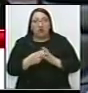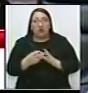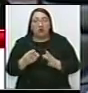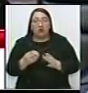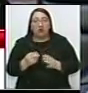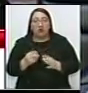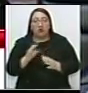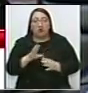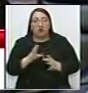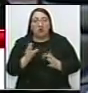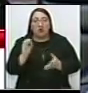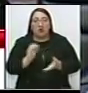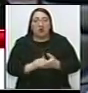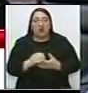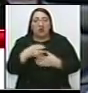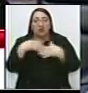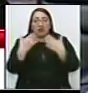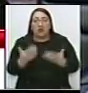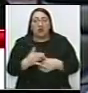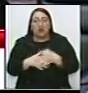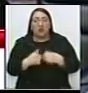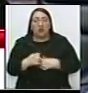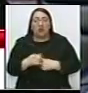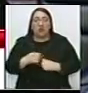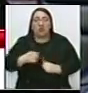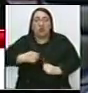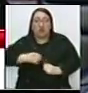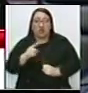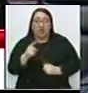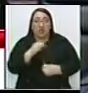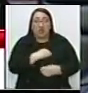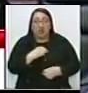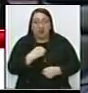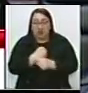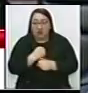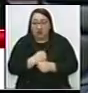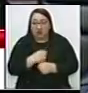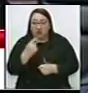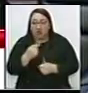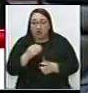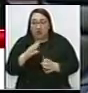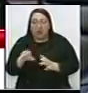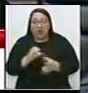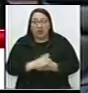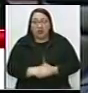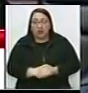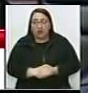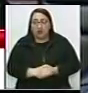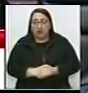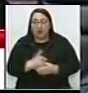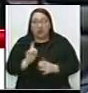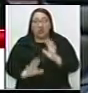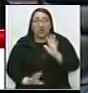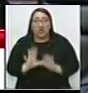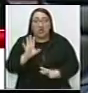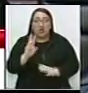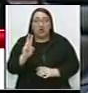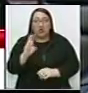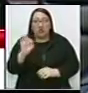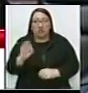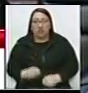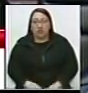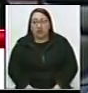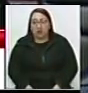su mayor caída en lo que va. La ejecución solamente ha alcanzado un